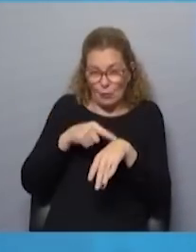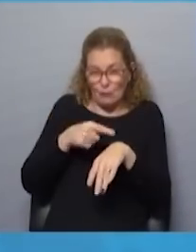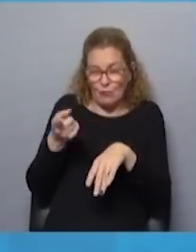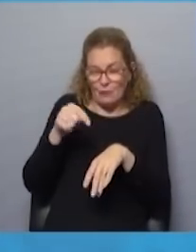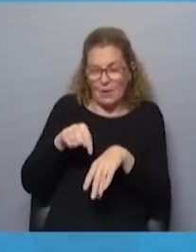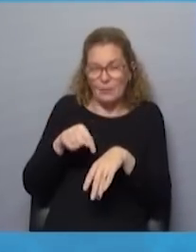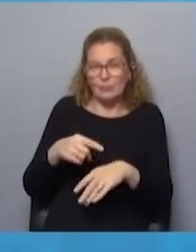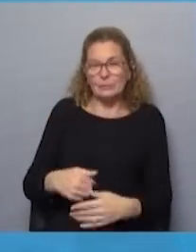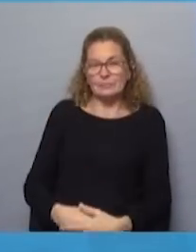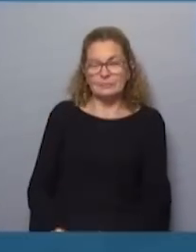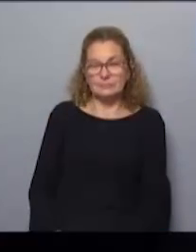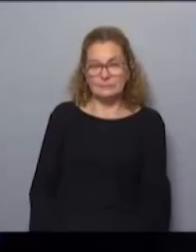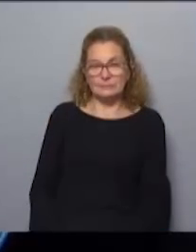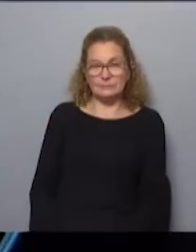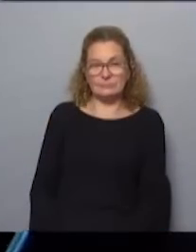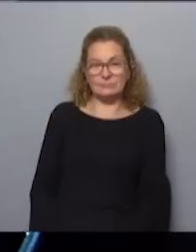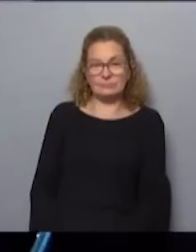en la pantalla de ciudad